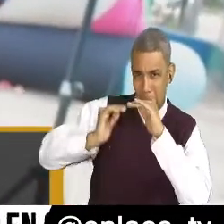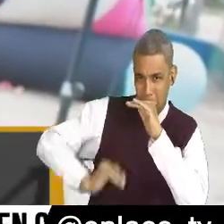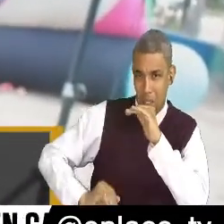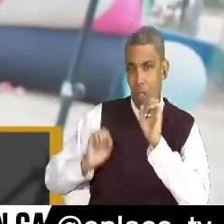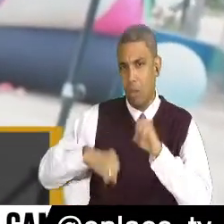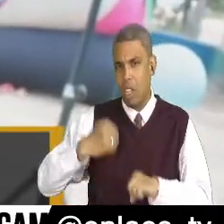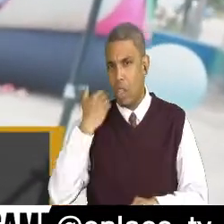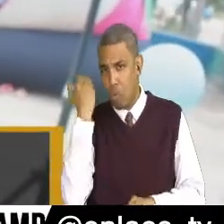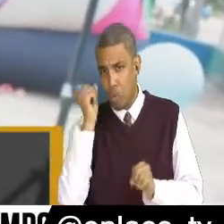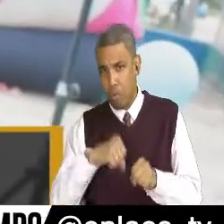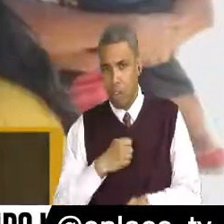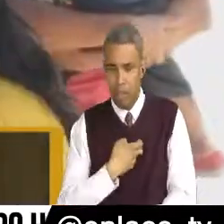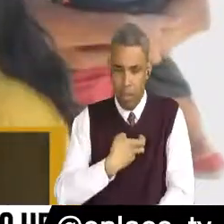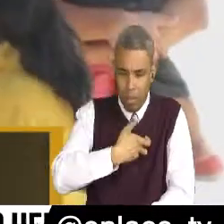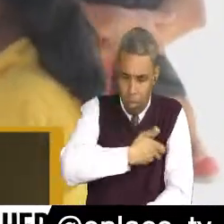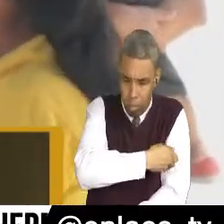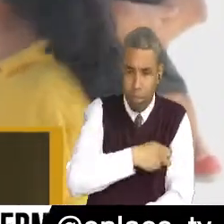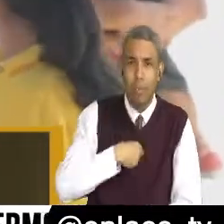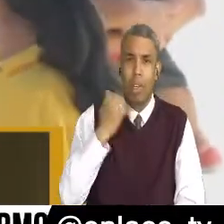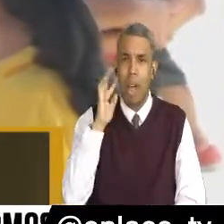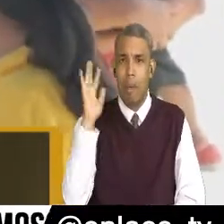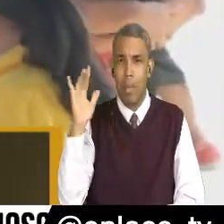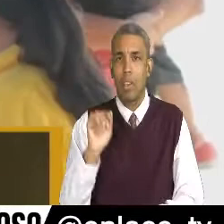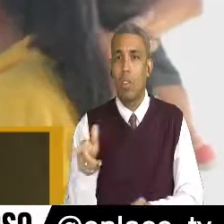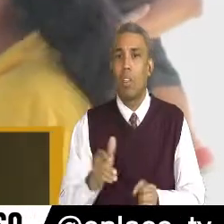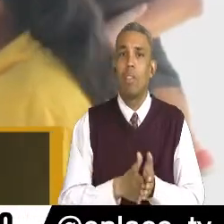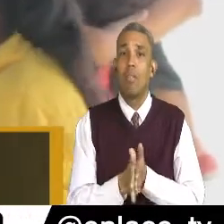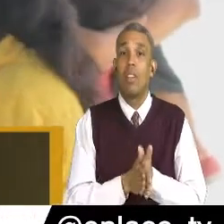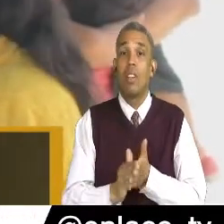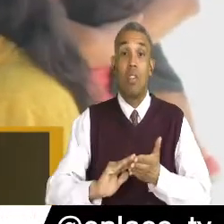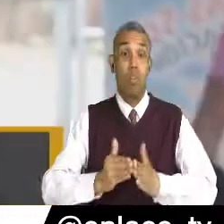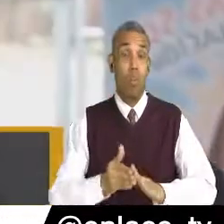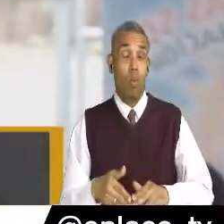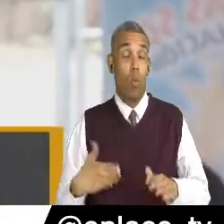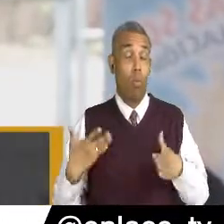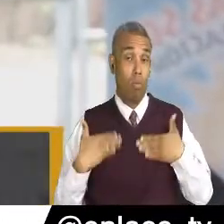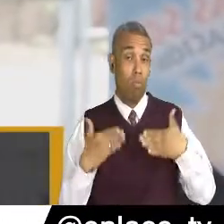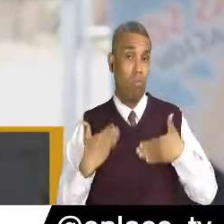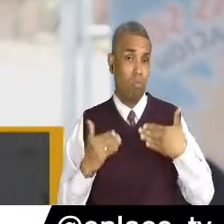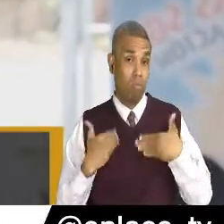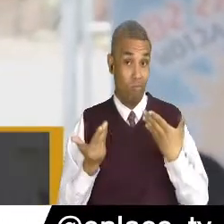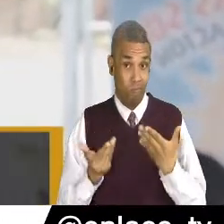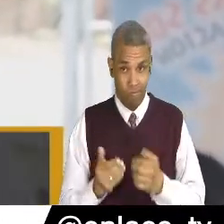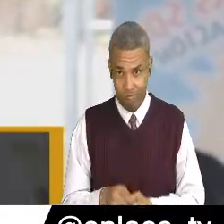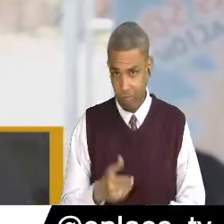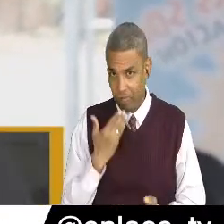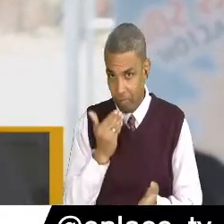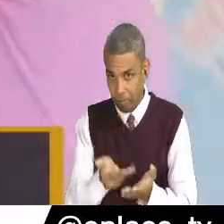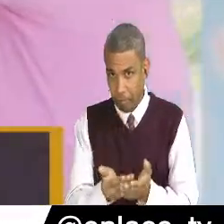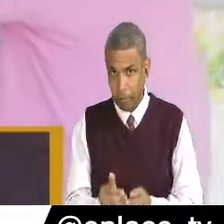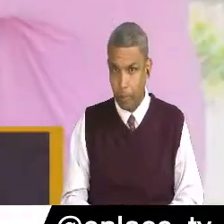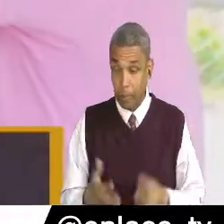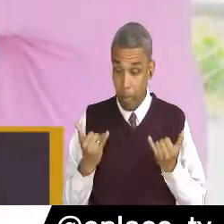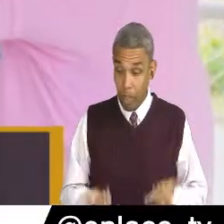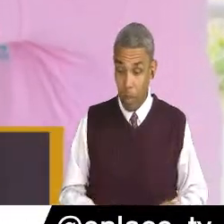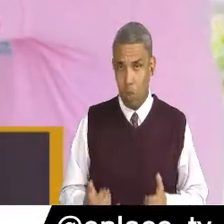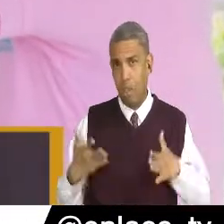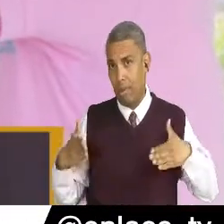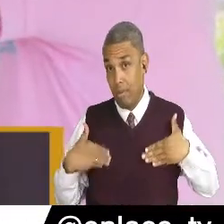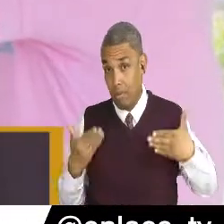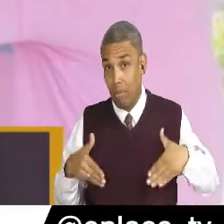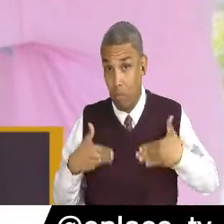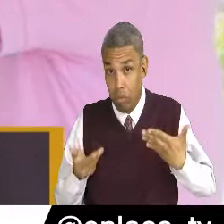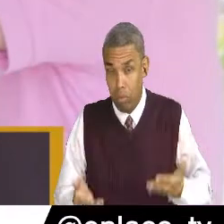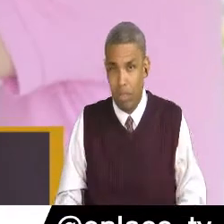mostró satisfecha por la jornada que se llevó a cabo en este sector. Es muy importante para toda la comunidad. Usted sabe que ahorita